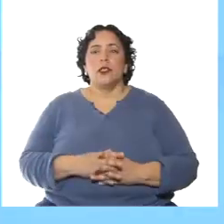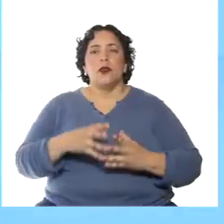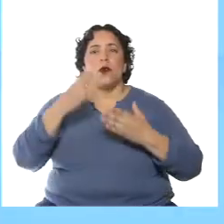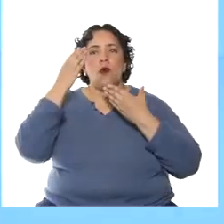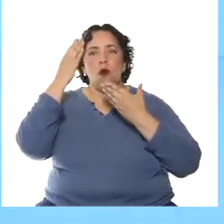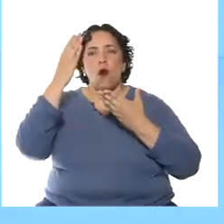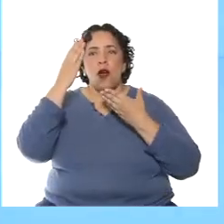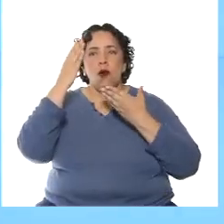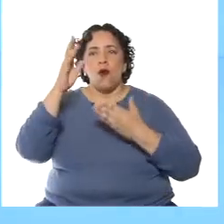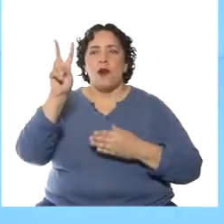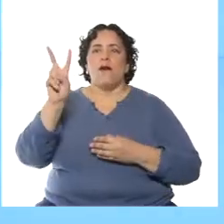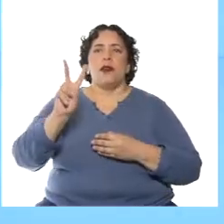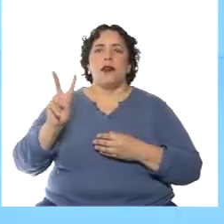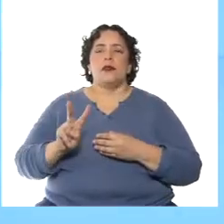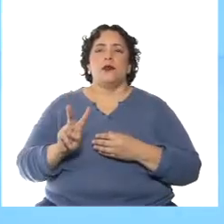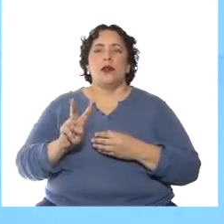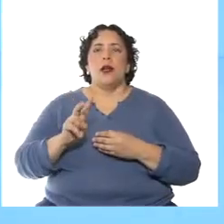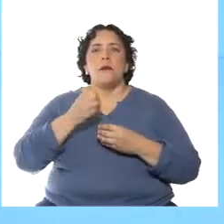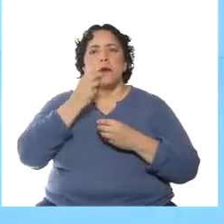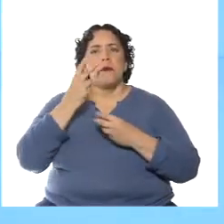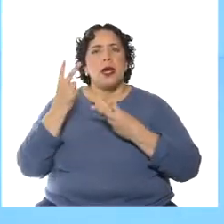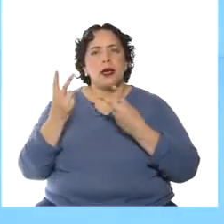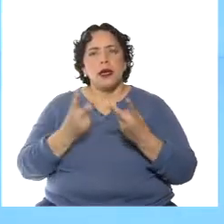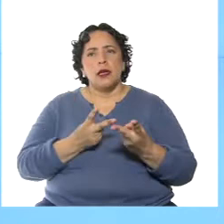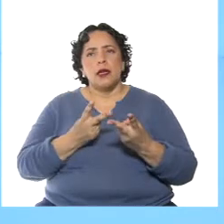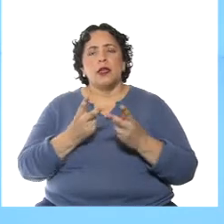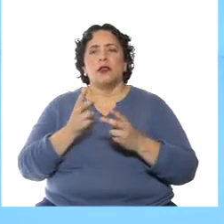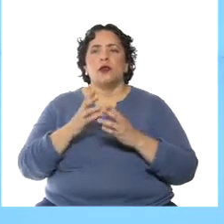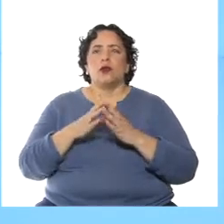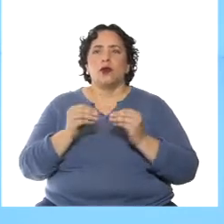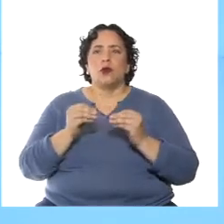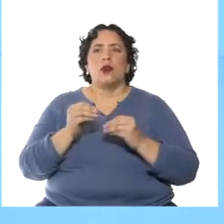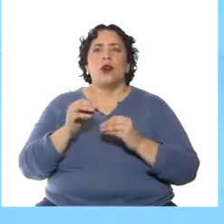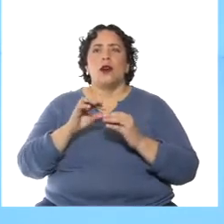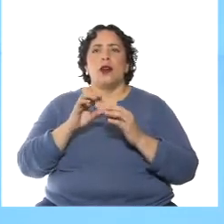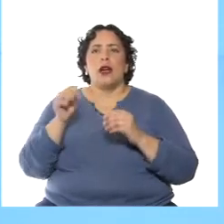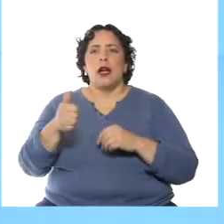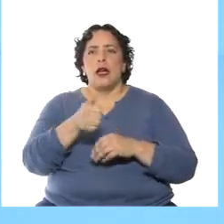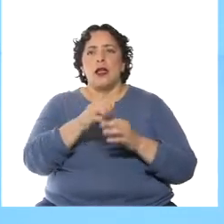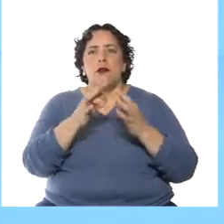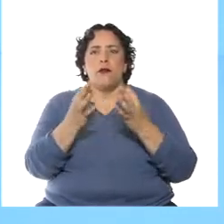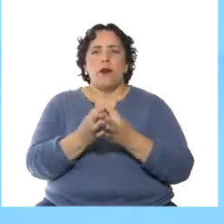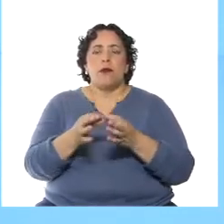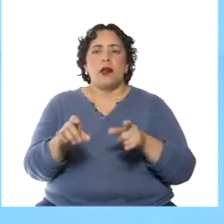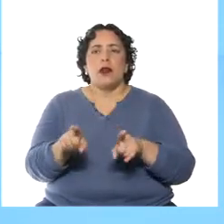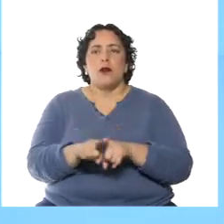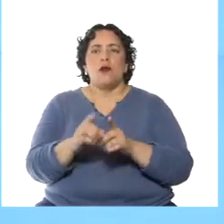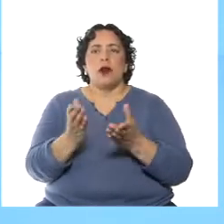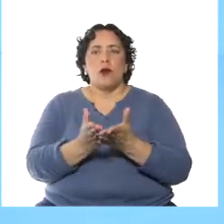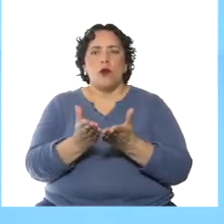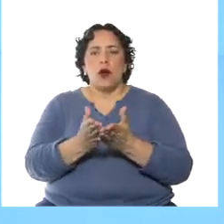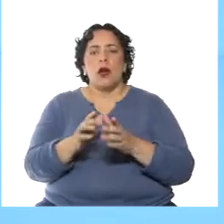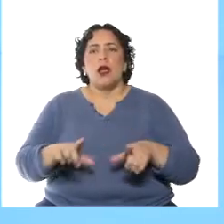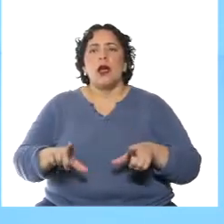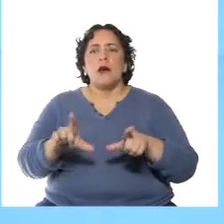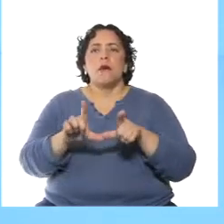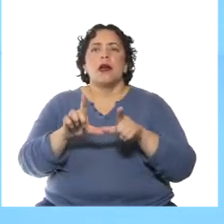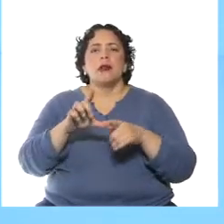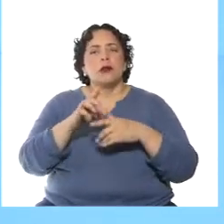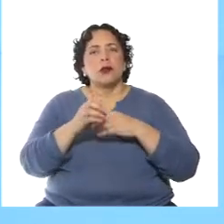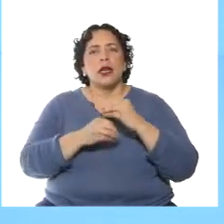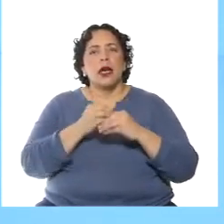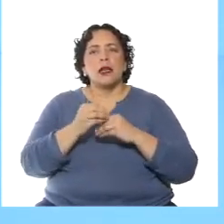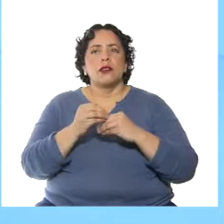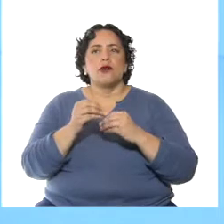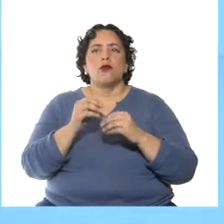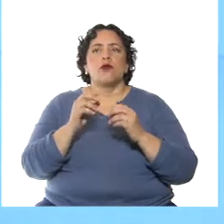Hola, hola Venezuela, bienvenidos y bienvenidas a Cada Familia Una Escuela, este espacio que se ha convertido en un